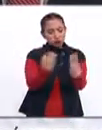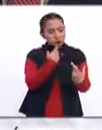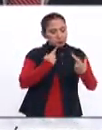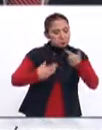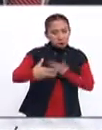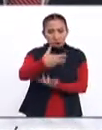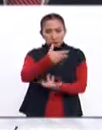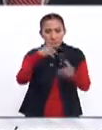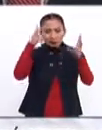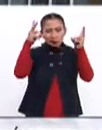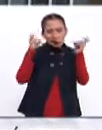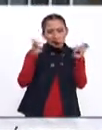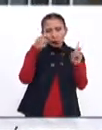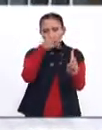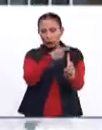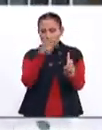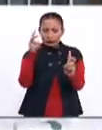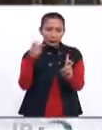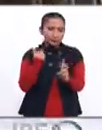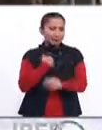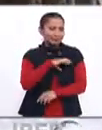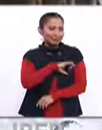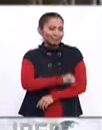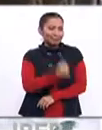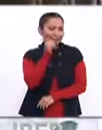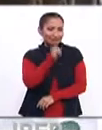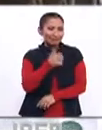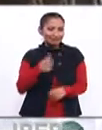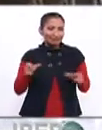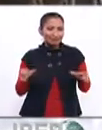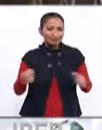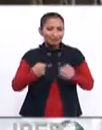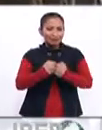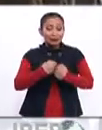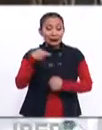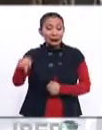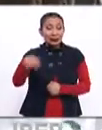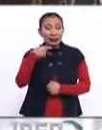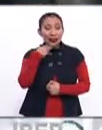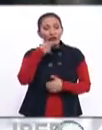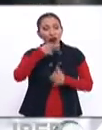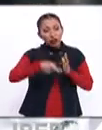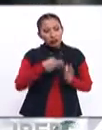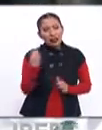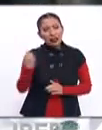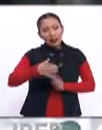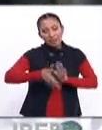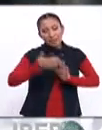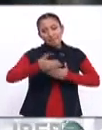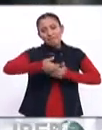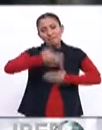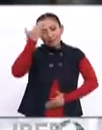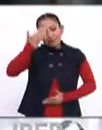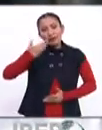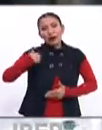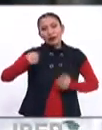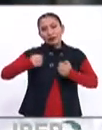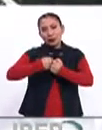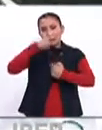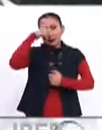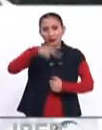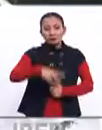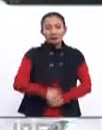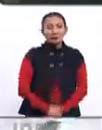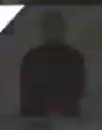redonda sobre uno de sus temas favoritos, la seguridad fronteriza. Ahí reiteró la necesidad de construir un muro en la frontera